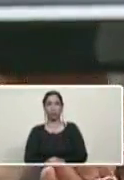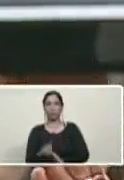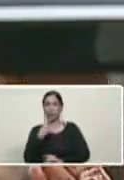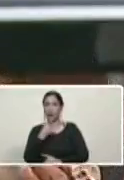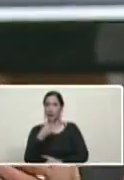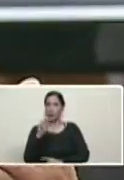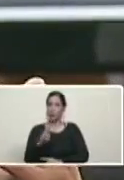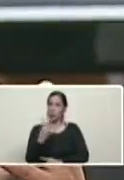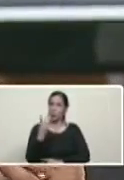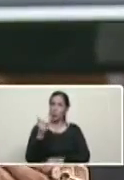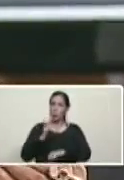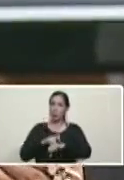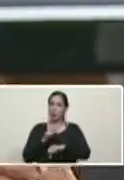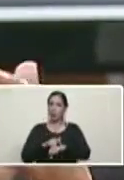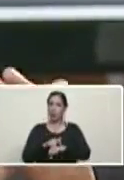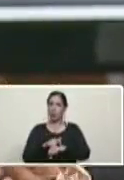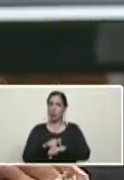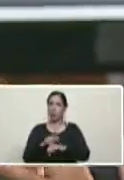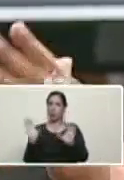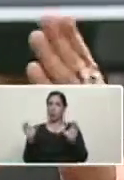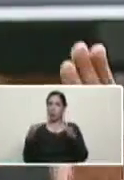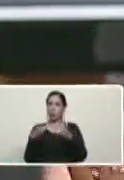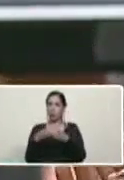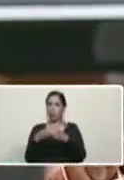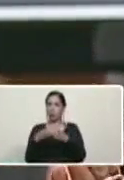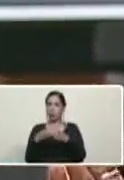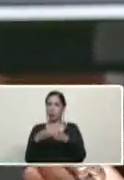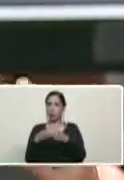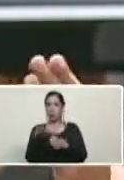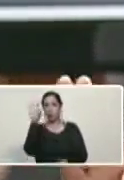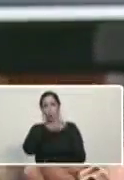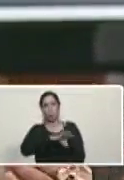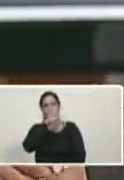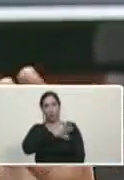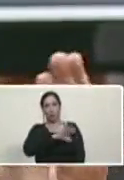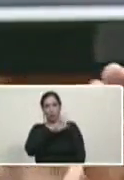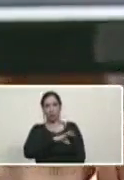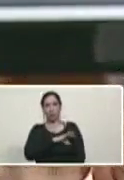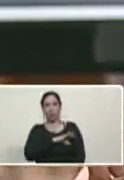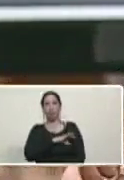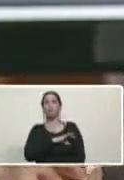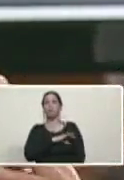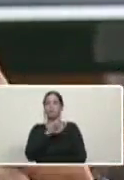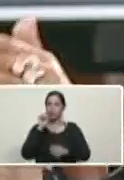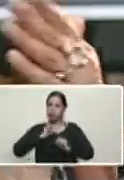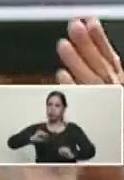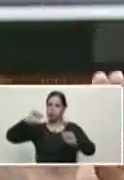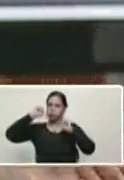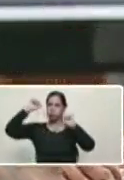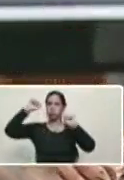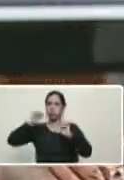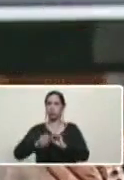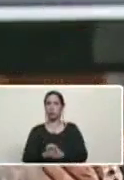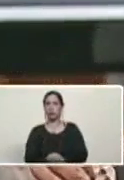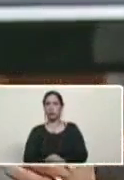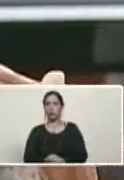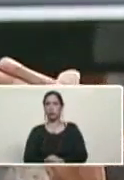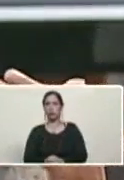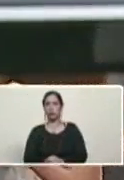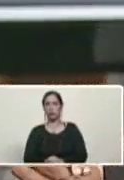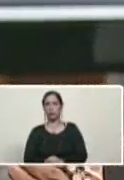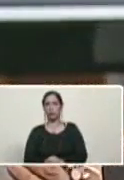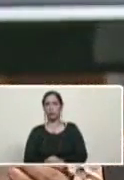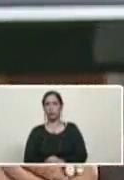segundo tiempo en el partido por el socialismo, que el socialismo va a vencer con nueva herramienta y